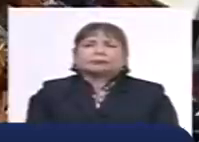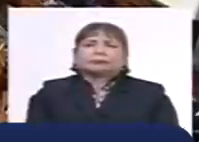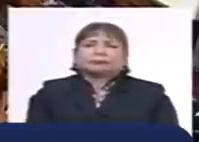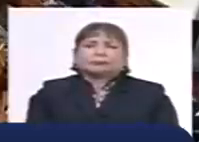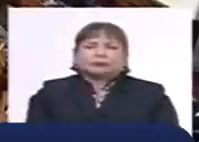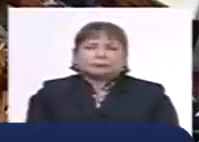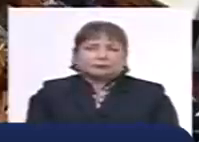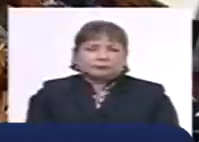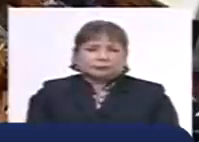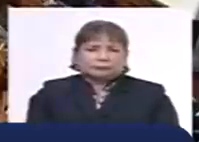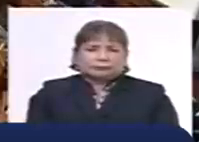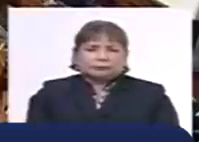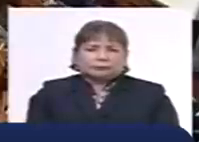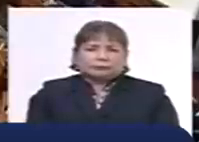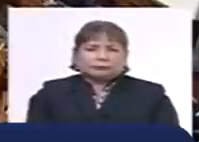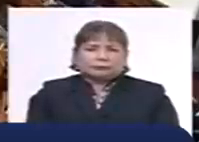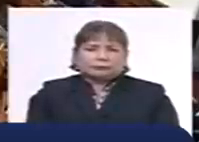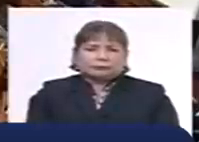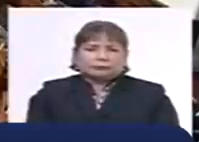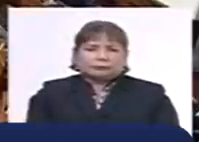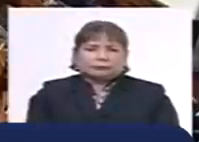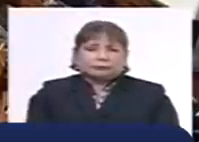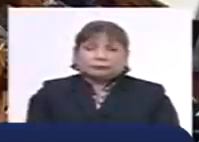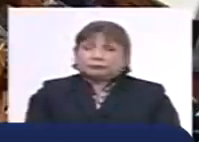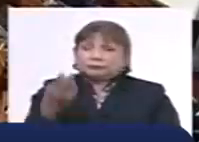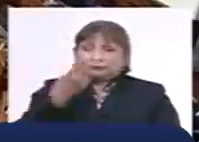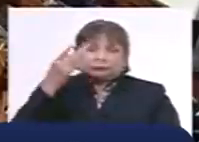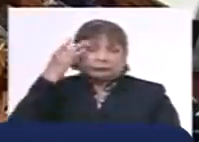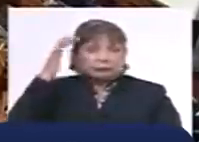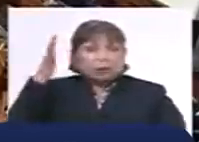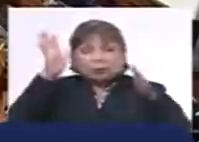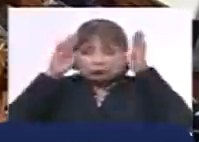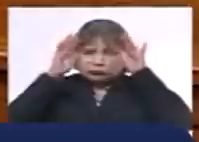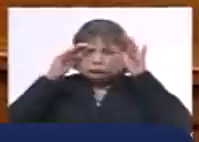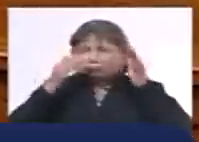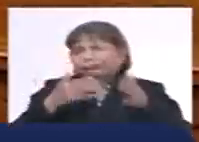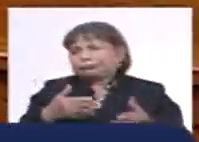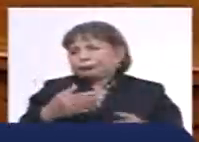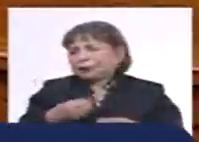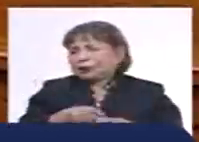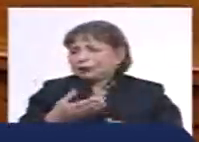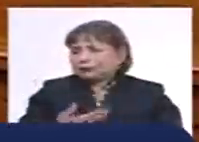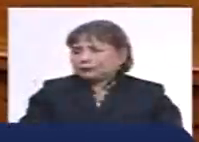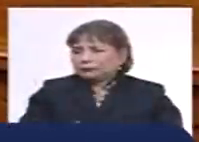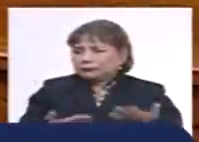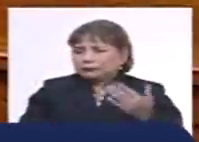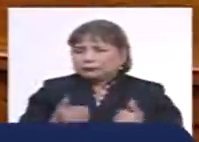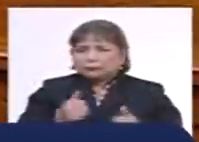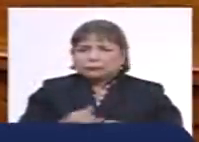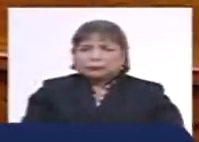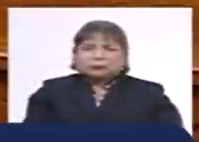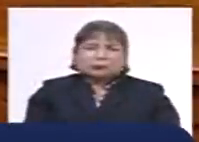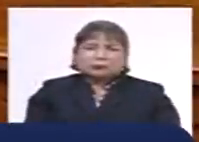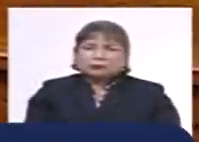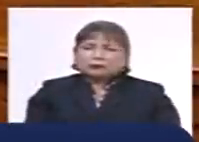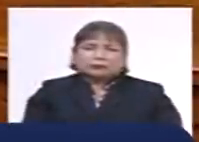Inteligentes, ¿no? Eso. O los dos somos unos burros, ¿no? Claro,